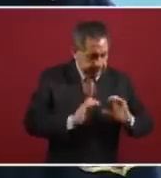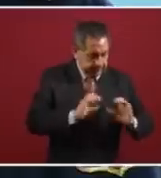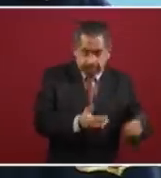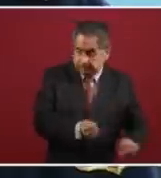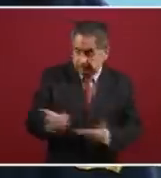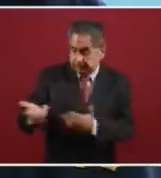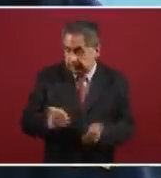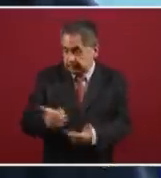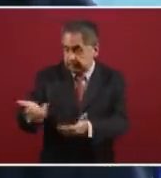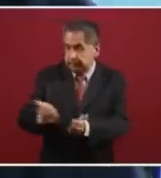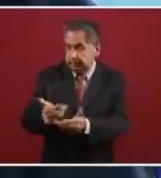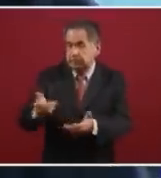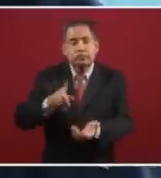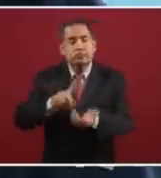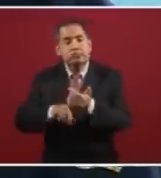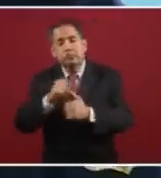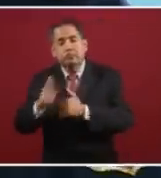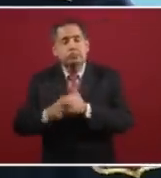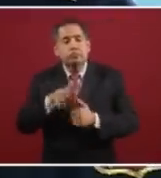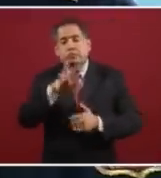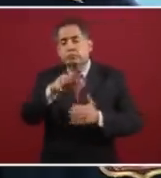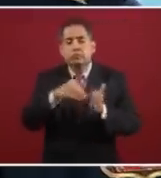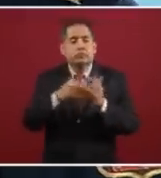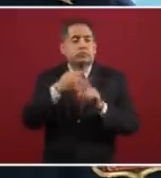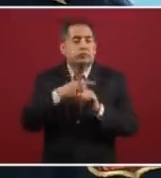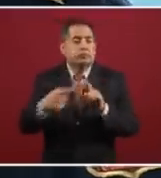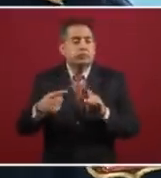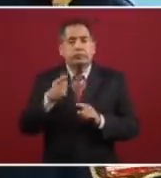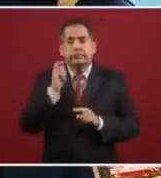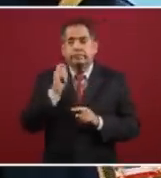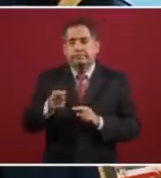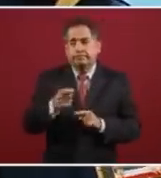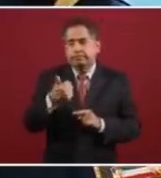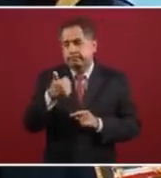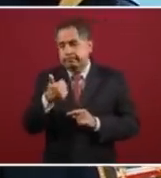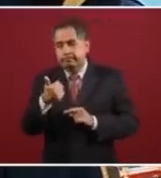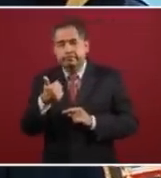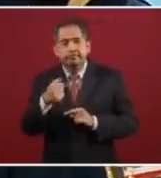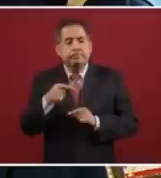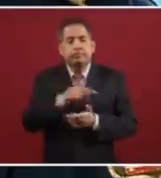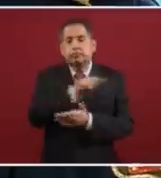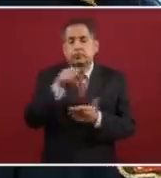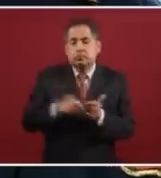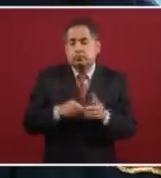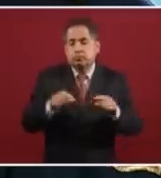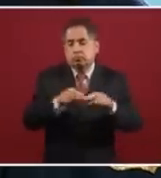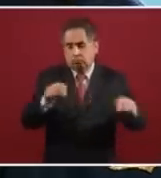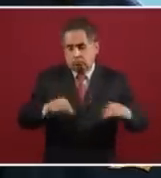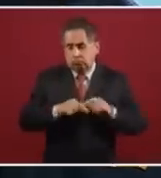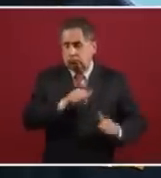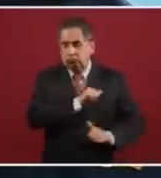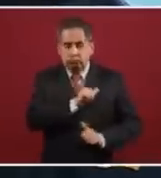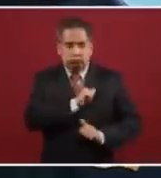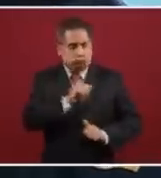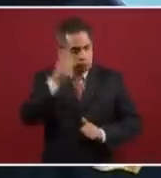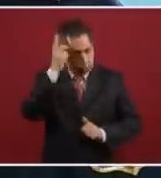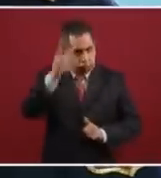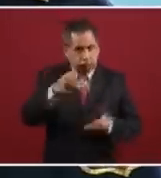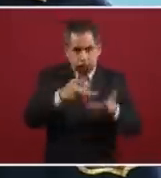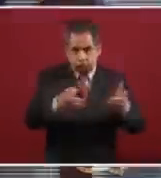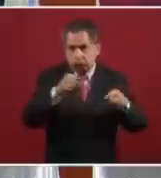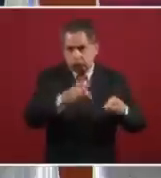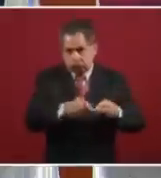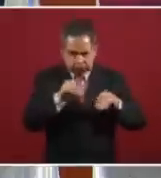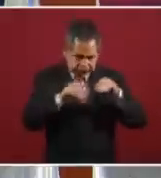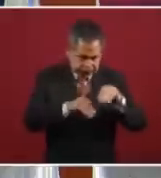con 19 millones y medio casi de plantas en otros 6 viveros militares y con una